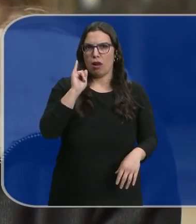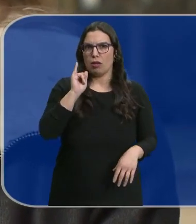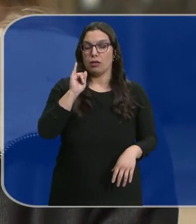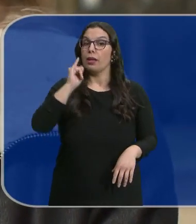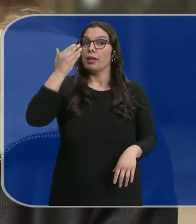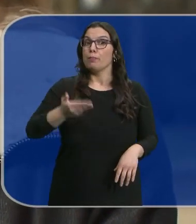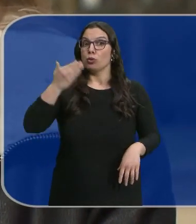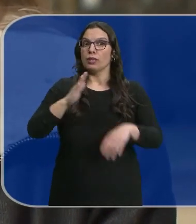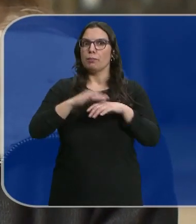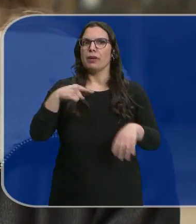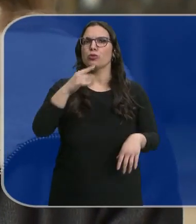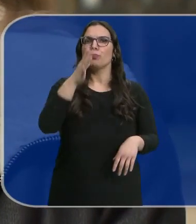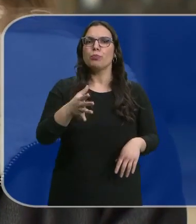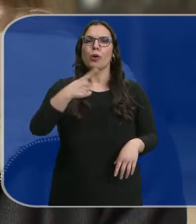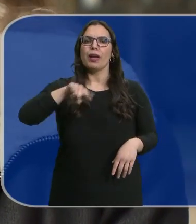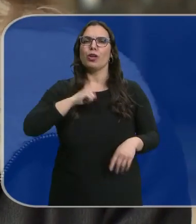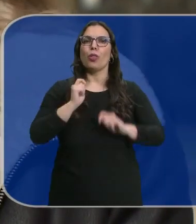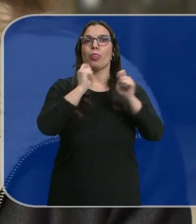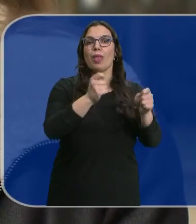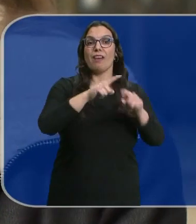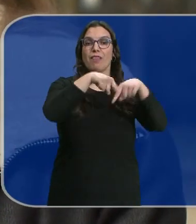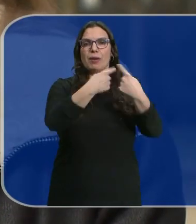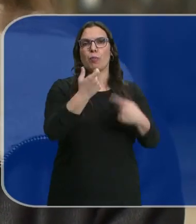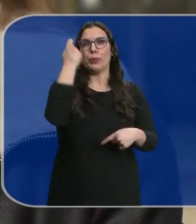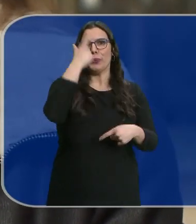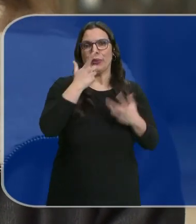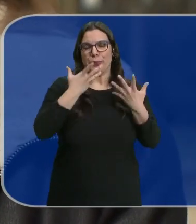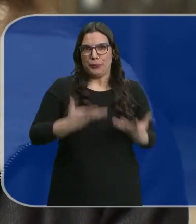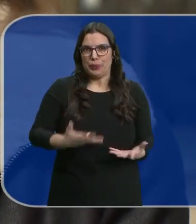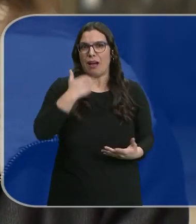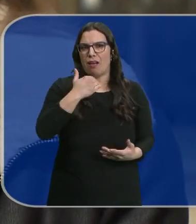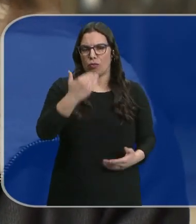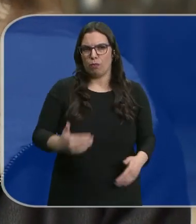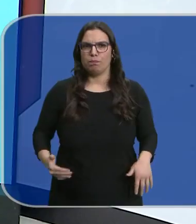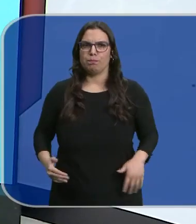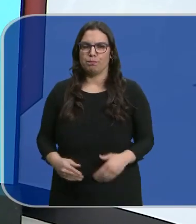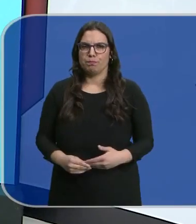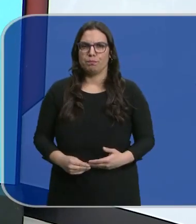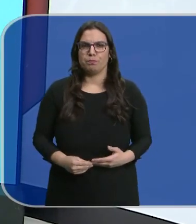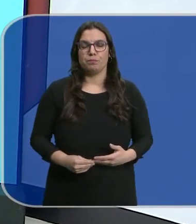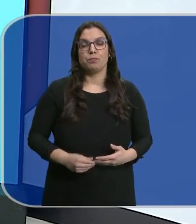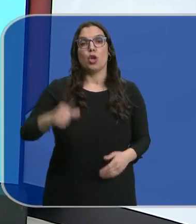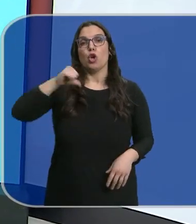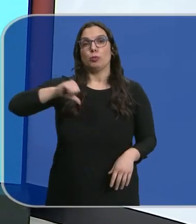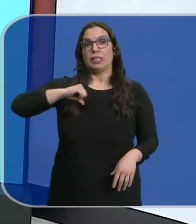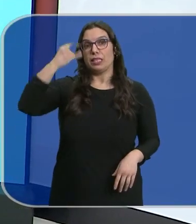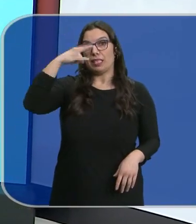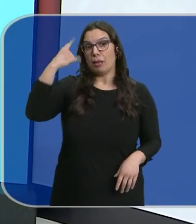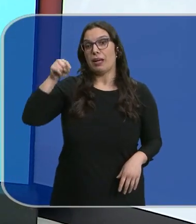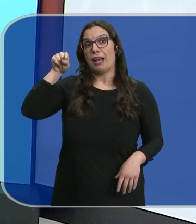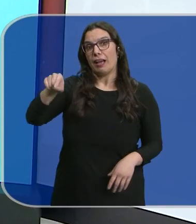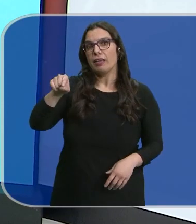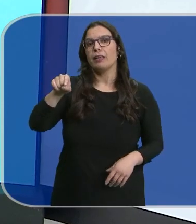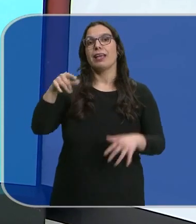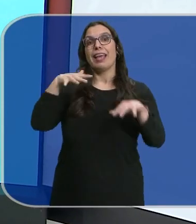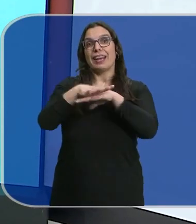muy importante para nosotros porque dan un respiro familiar a las familias. En el Hospital de Salamanca es donde